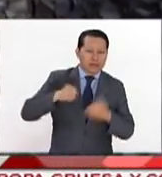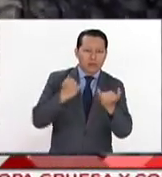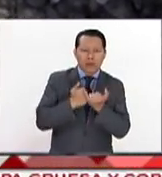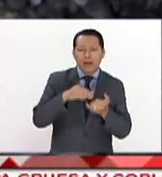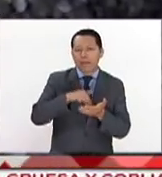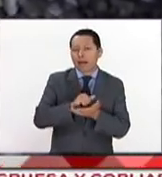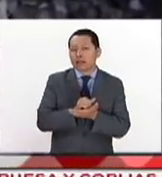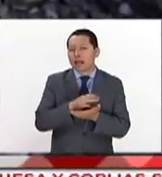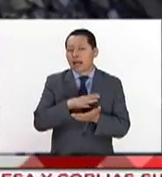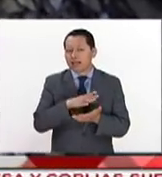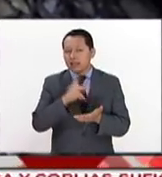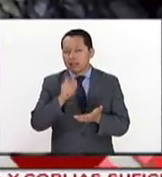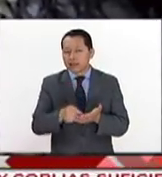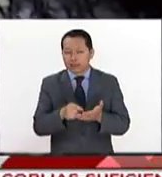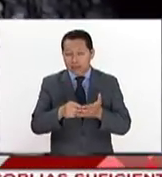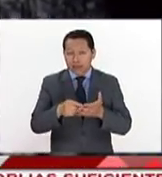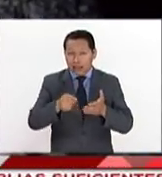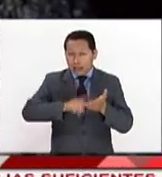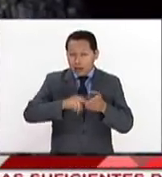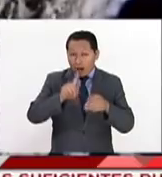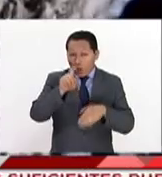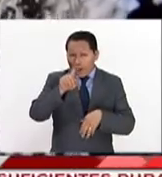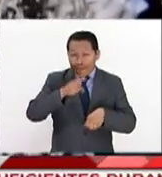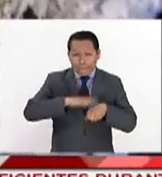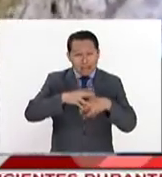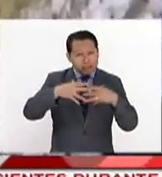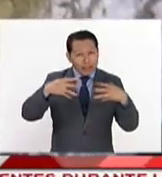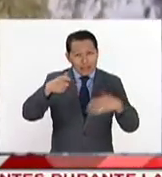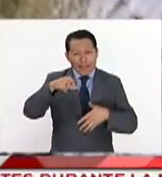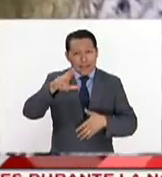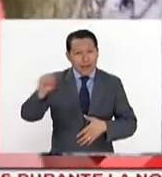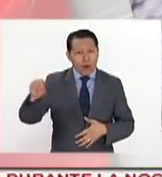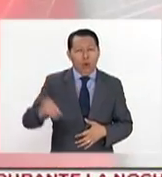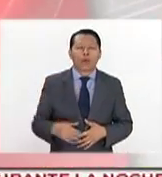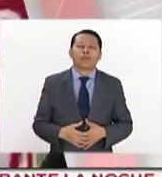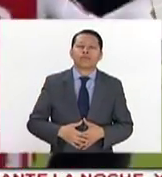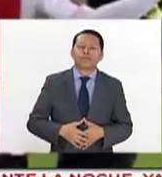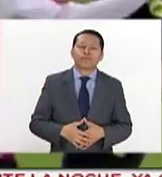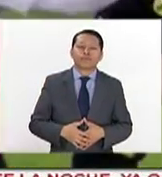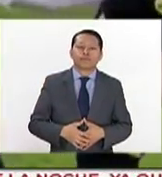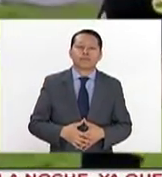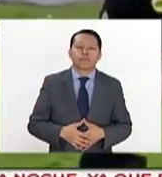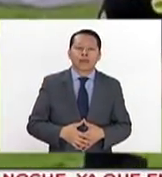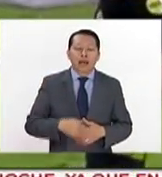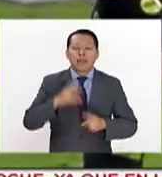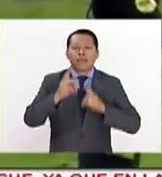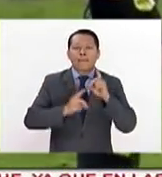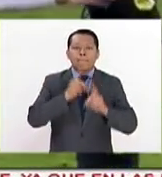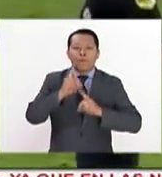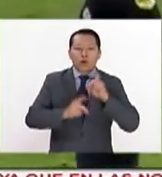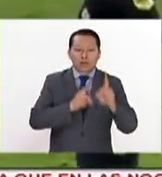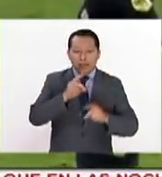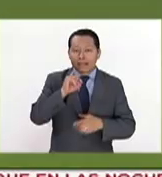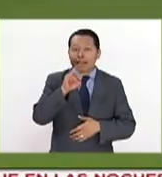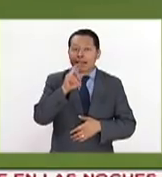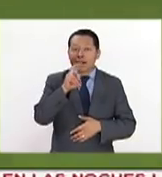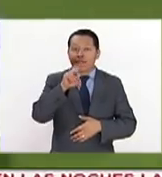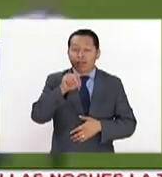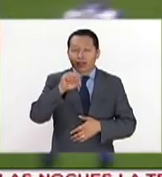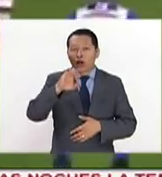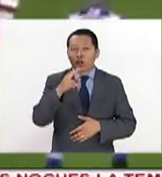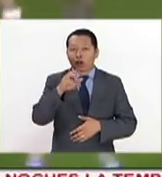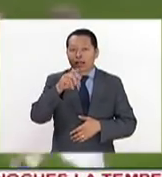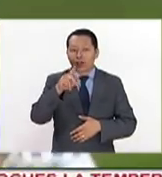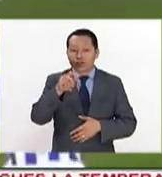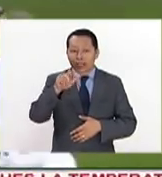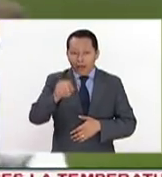época maya en la cueva inundada más grande del mundo, en Quintana Roo. Y en los deportes, Irving el Chucky Lozano